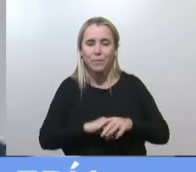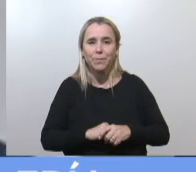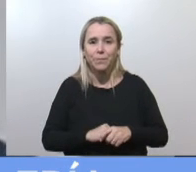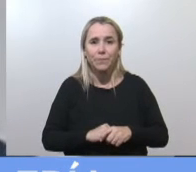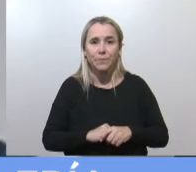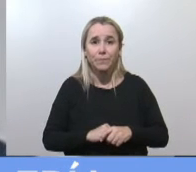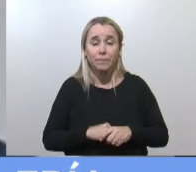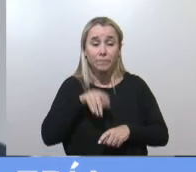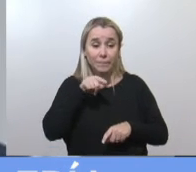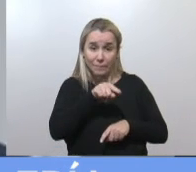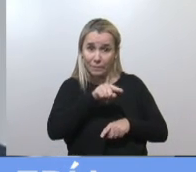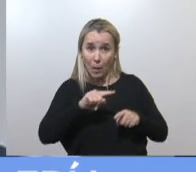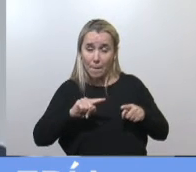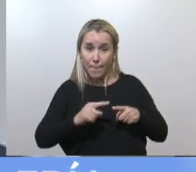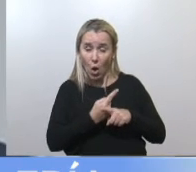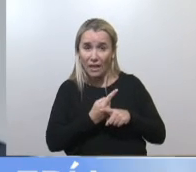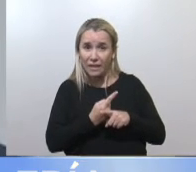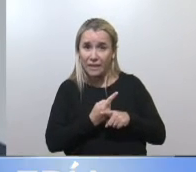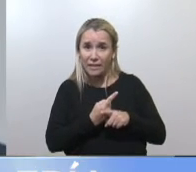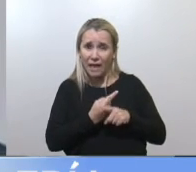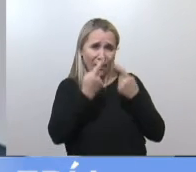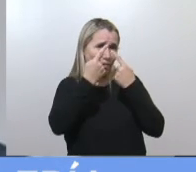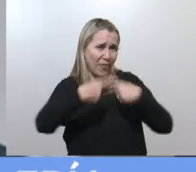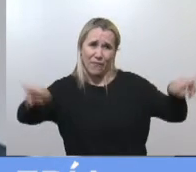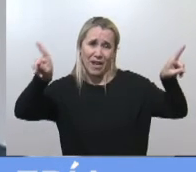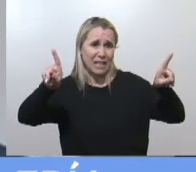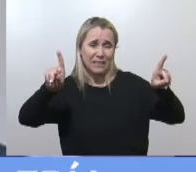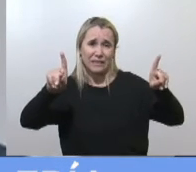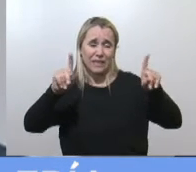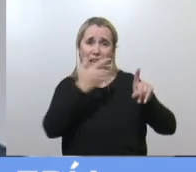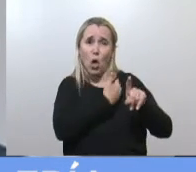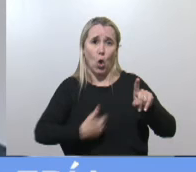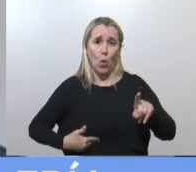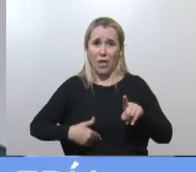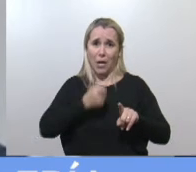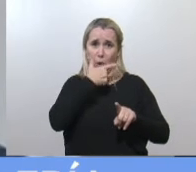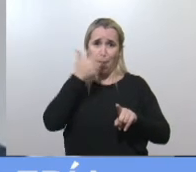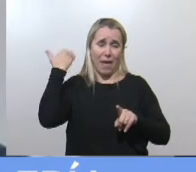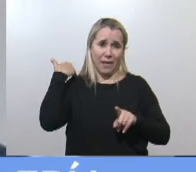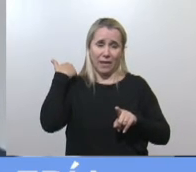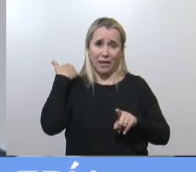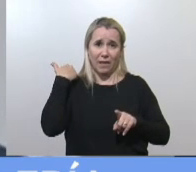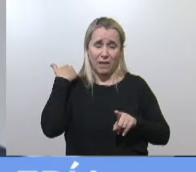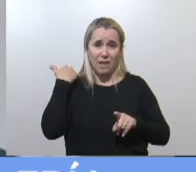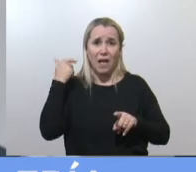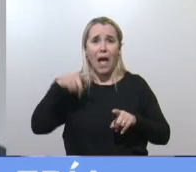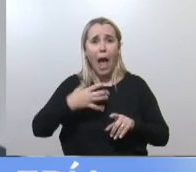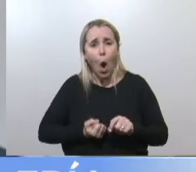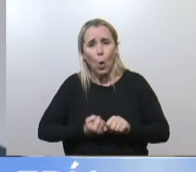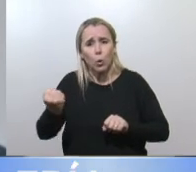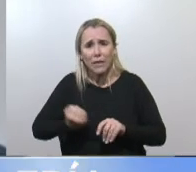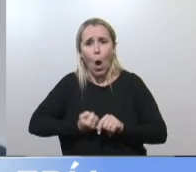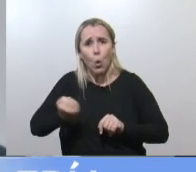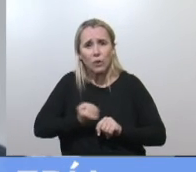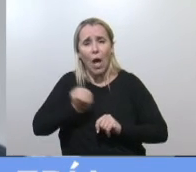Esta política difiere ostensiblemente de la implementada por el gobierno anterior, que a partir de los continuos ajustes